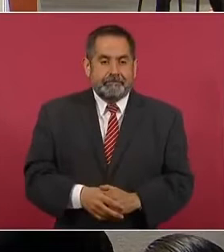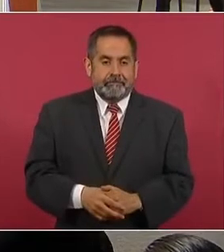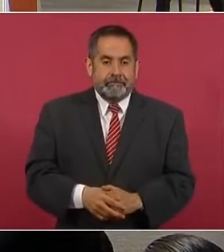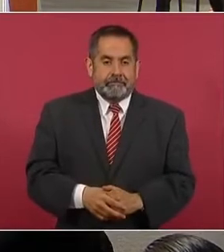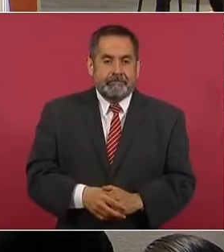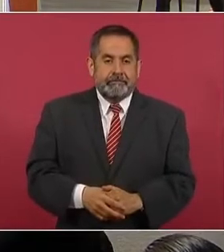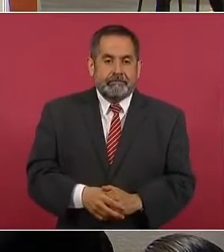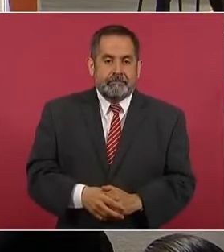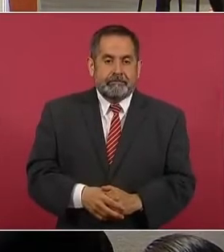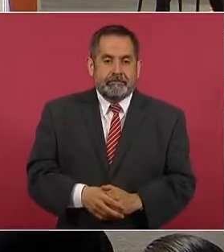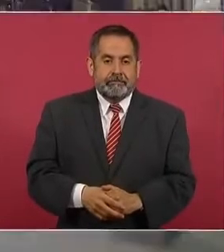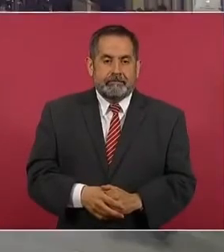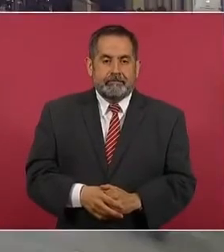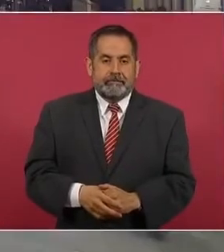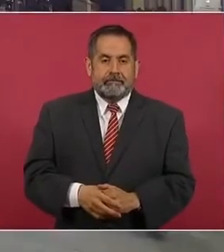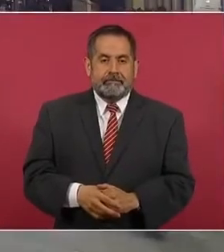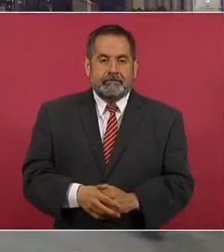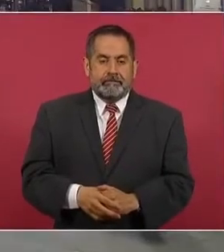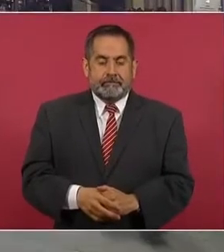Saldívar.